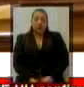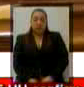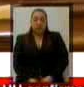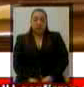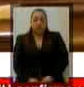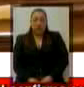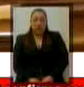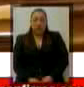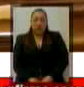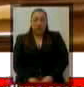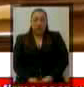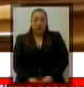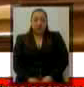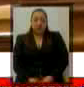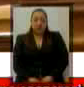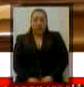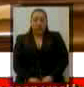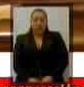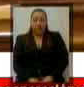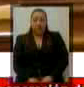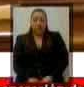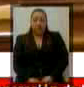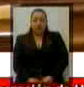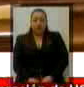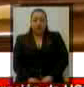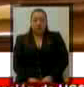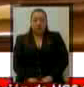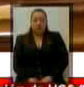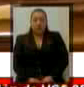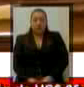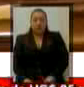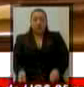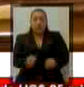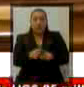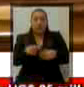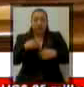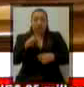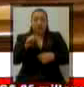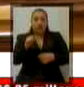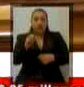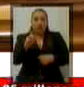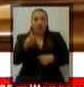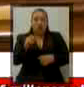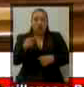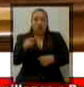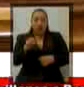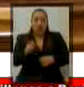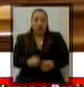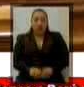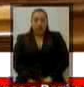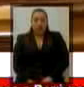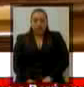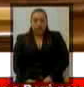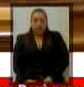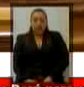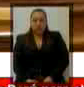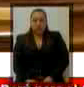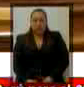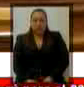orgánico. En realidad también puede ser fisiológico. Y lo verde